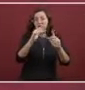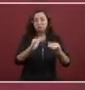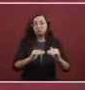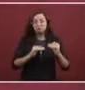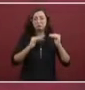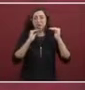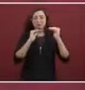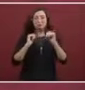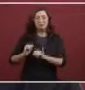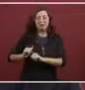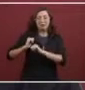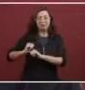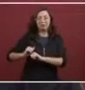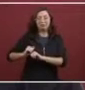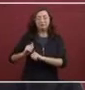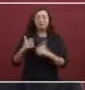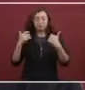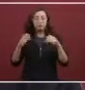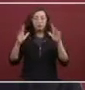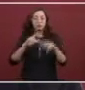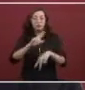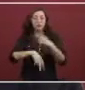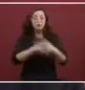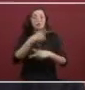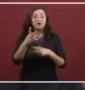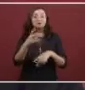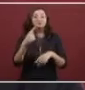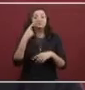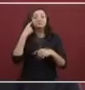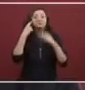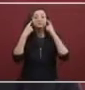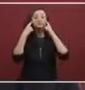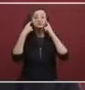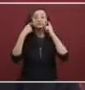que fue a hacerse una cirugía plástica.